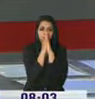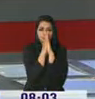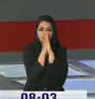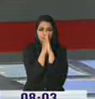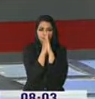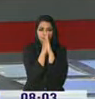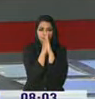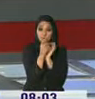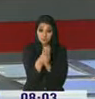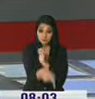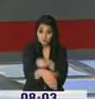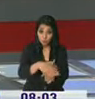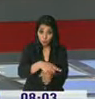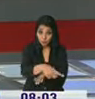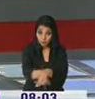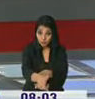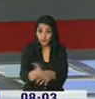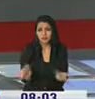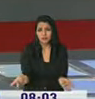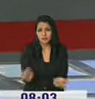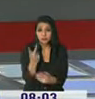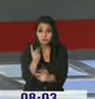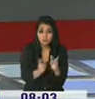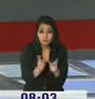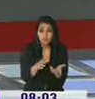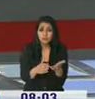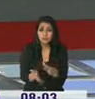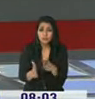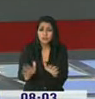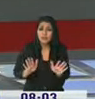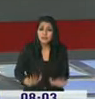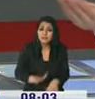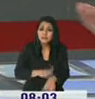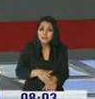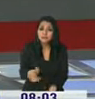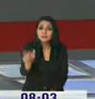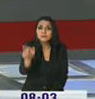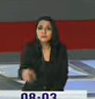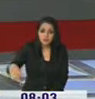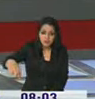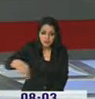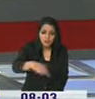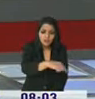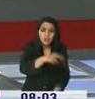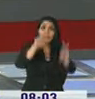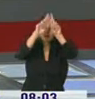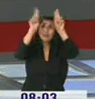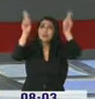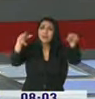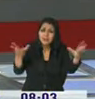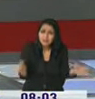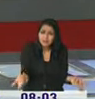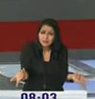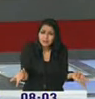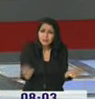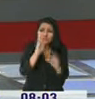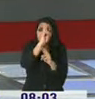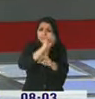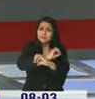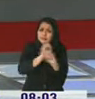seamos protagonistas de esto. Lamentablemente las vías se tiñen de sangre. El por qué cruzamos debajo del puente es un crimen también